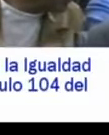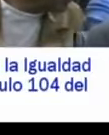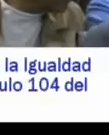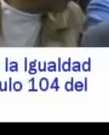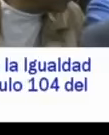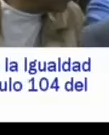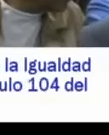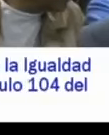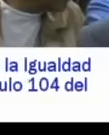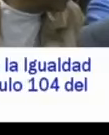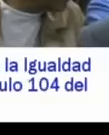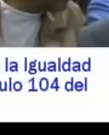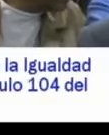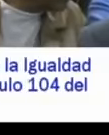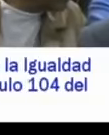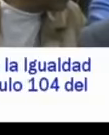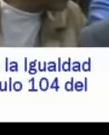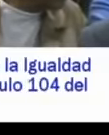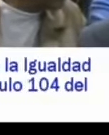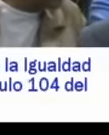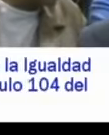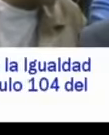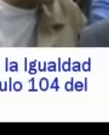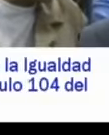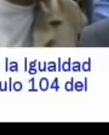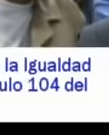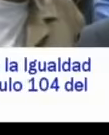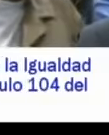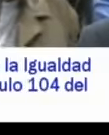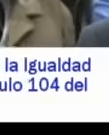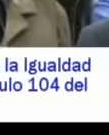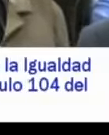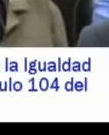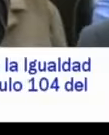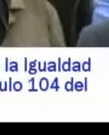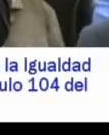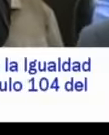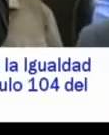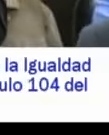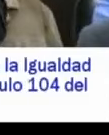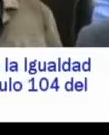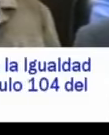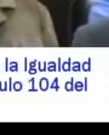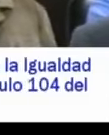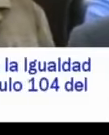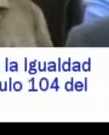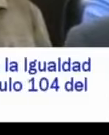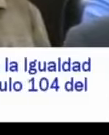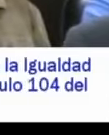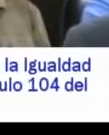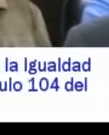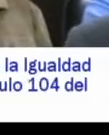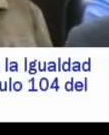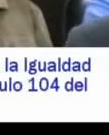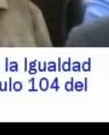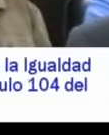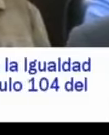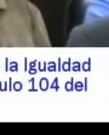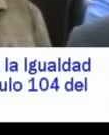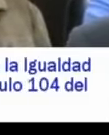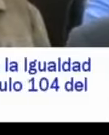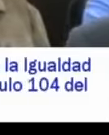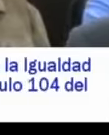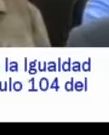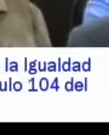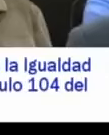a tierra a todos esos programas y proyectos que desde el Ejecutivo se hacen para protegernos y acompañarnos, y desde